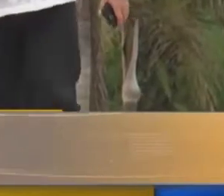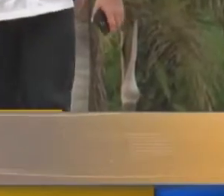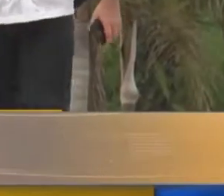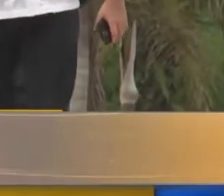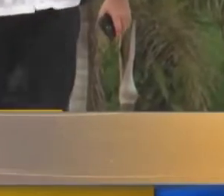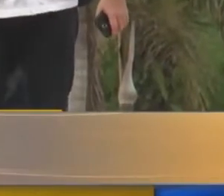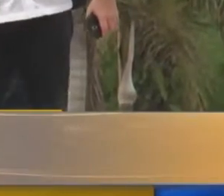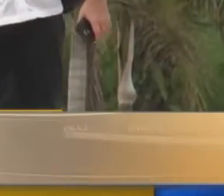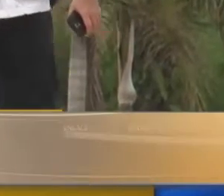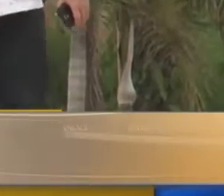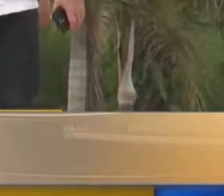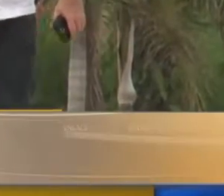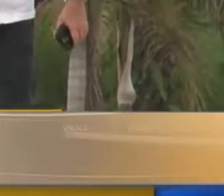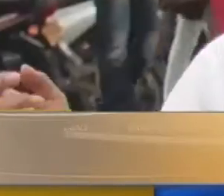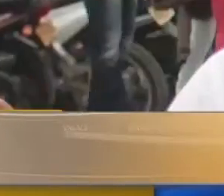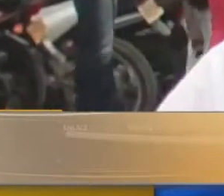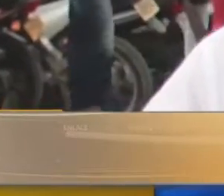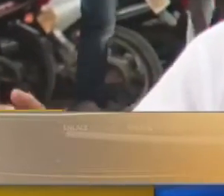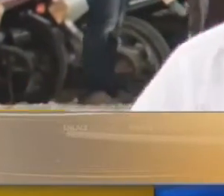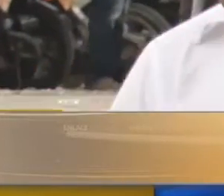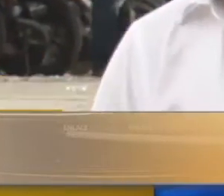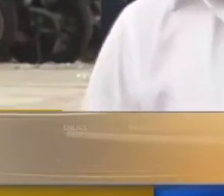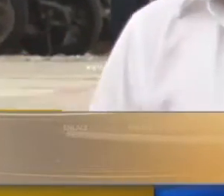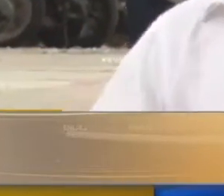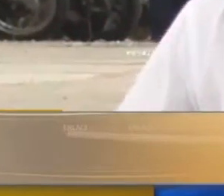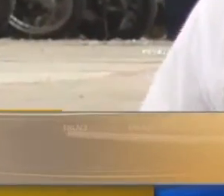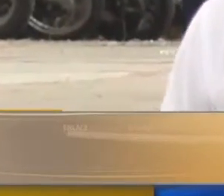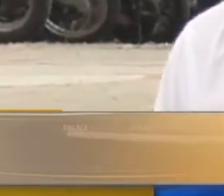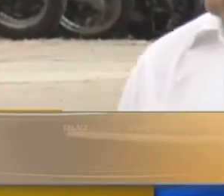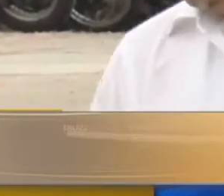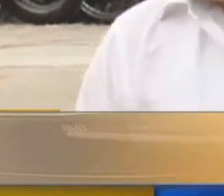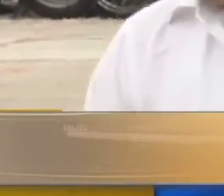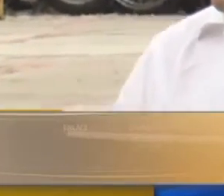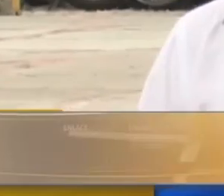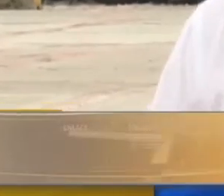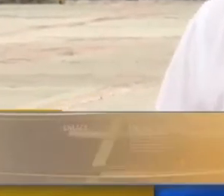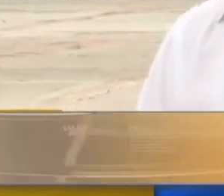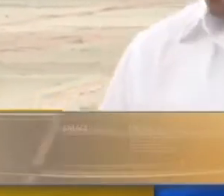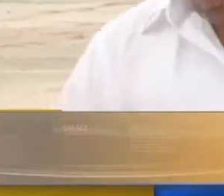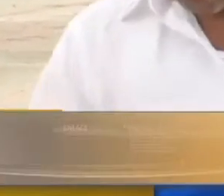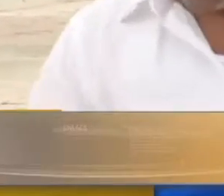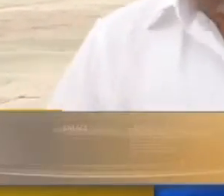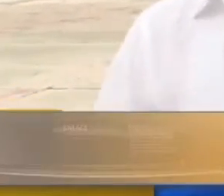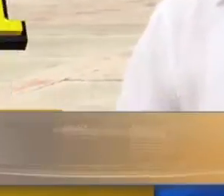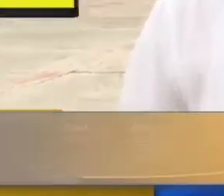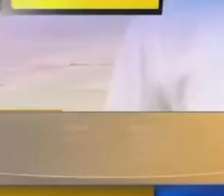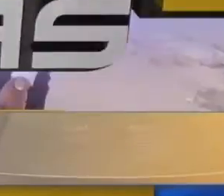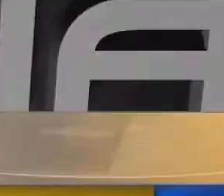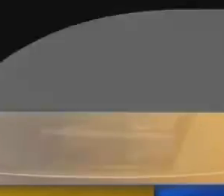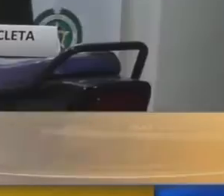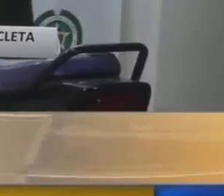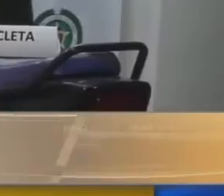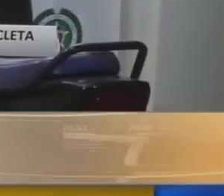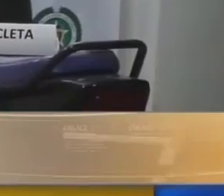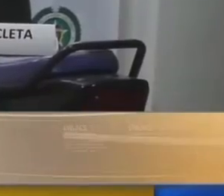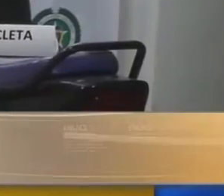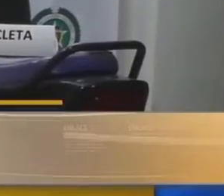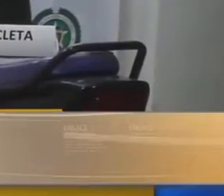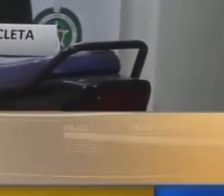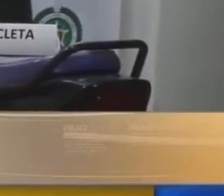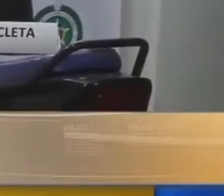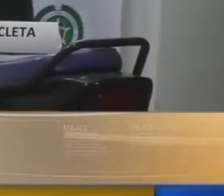sus derechos políticos cuando el Consejo de Estado falló a su favor y levantó sanción impuesta por el entonces procurador Alejandro Ordóñez. Policía